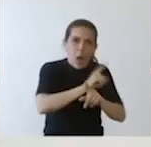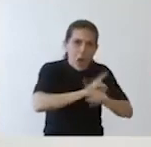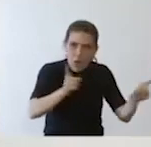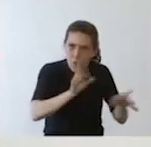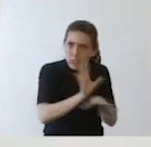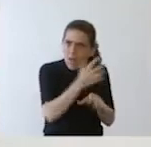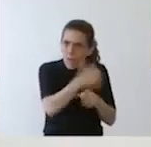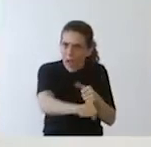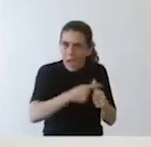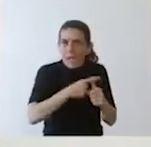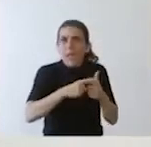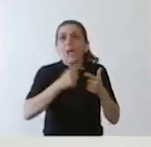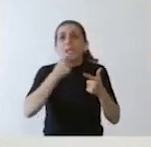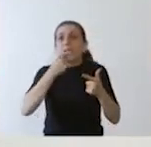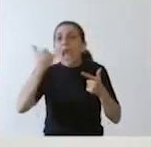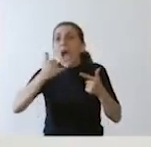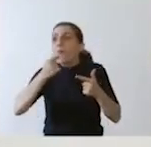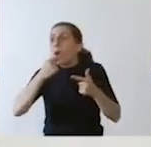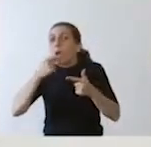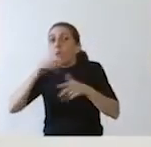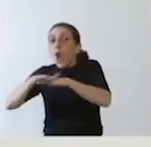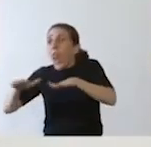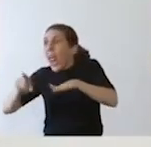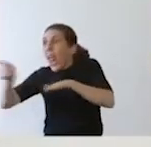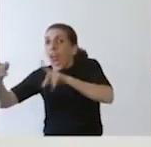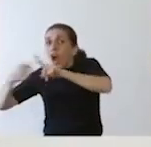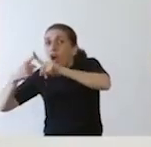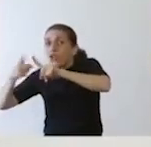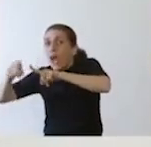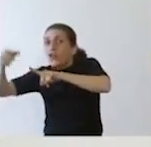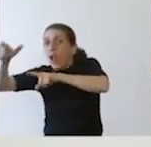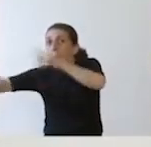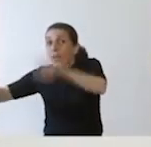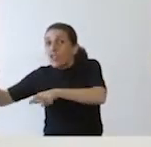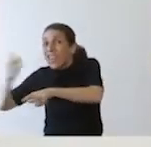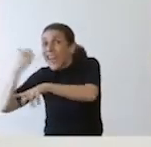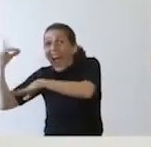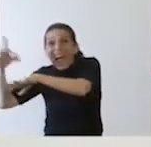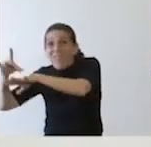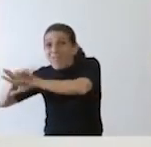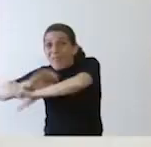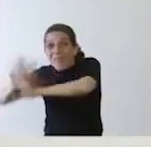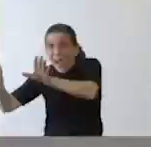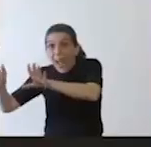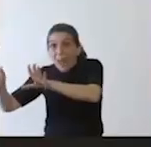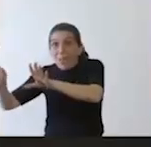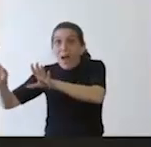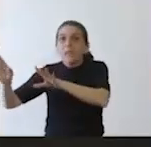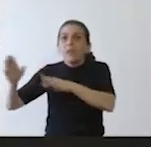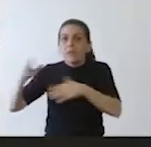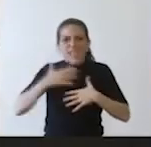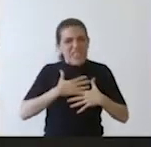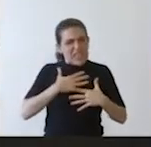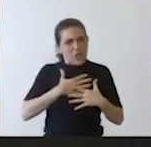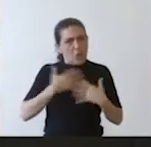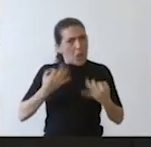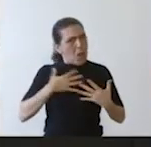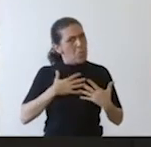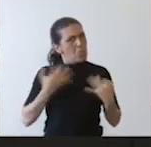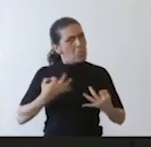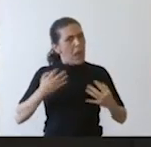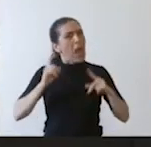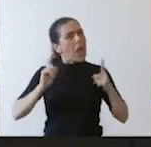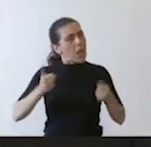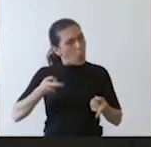de áreas de circulación o hayan estado en contacto con algún caso, aunque estén asintomáticos, apliquen este